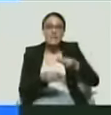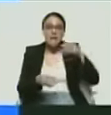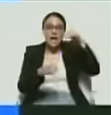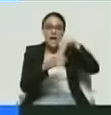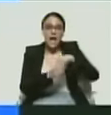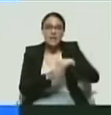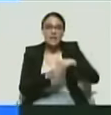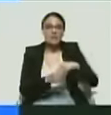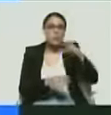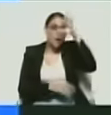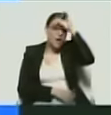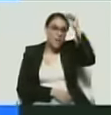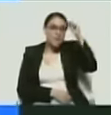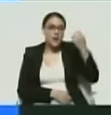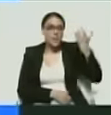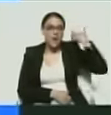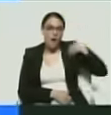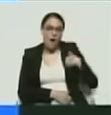de Argentina.